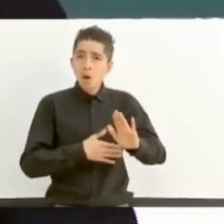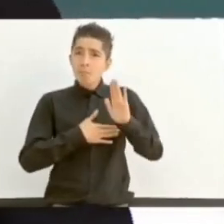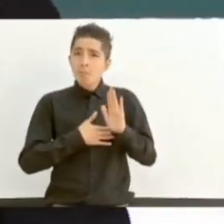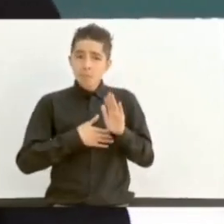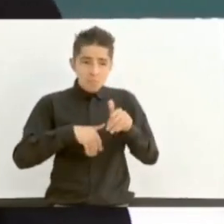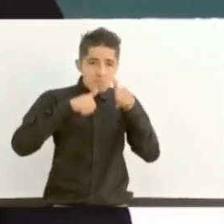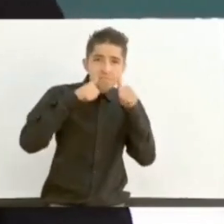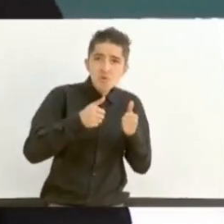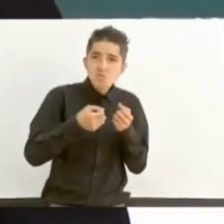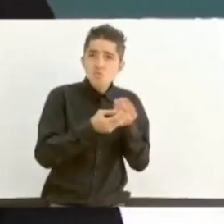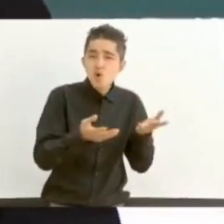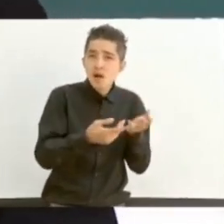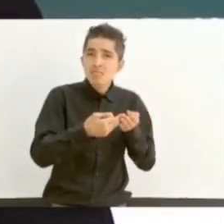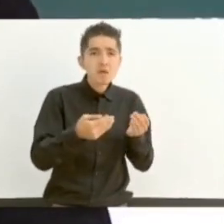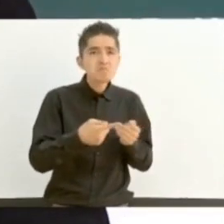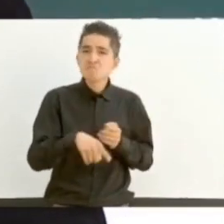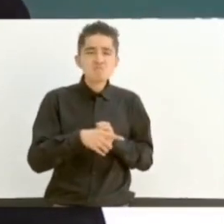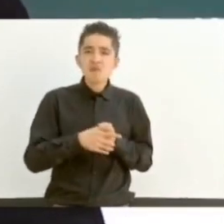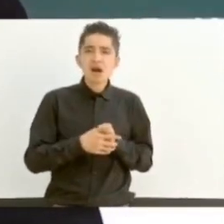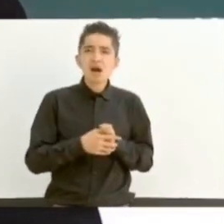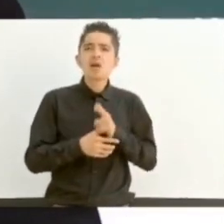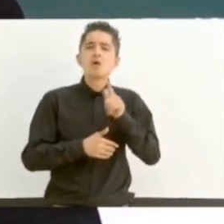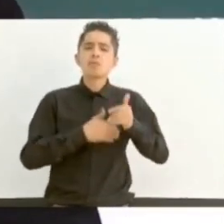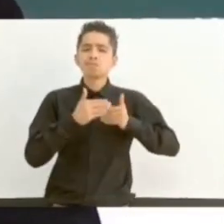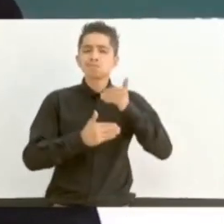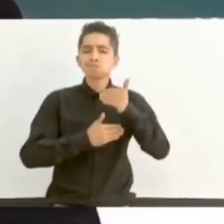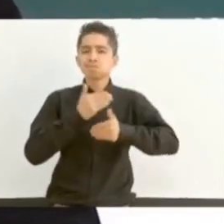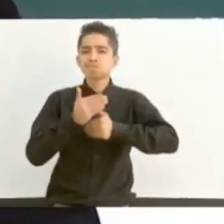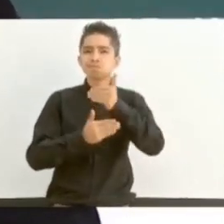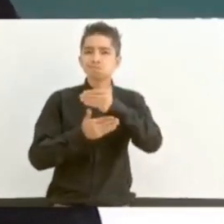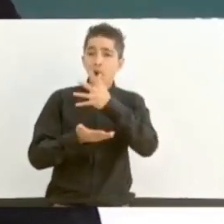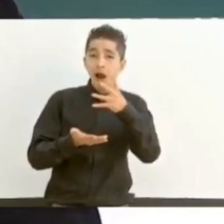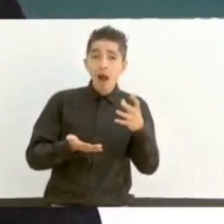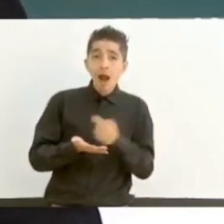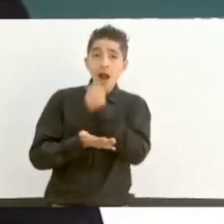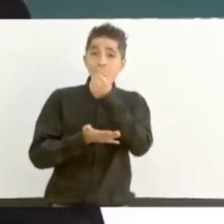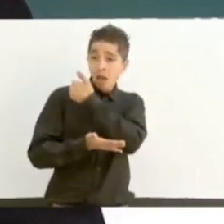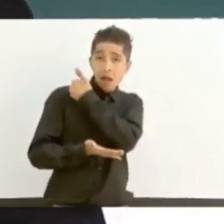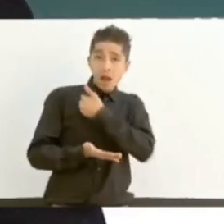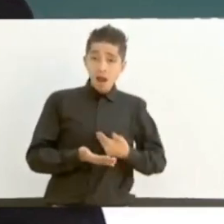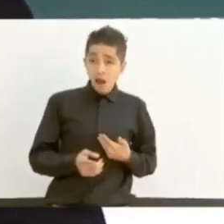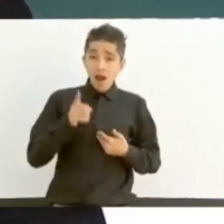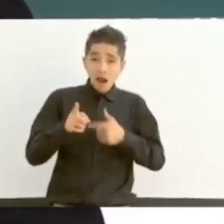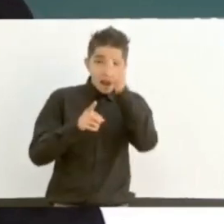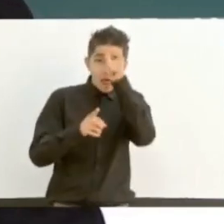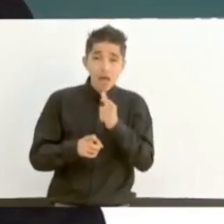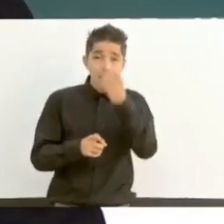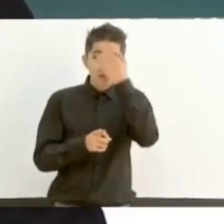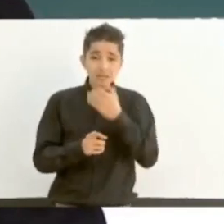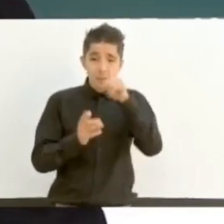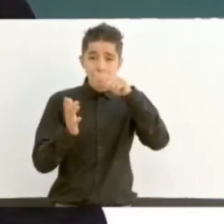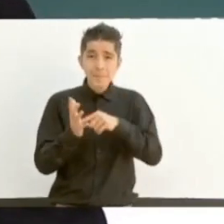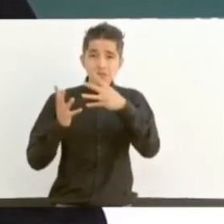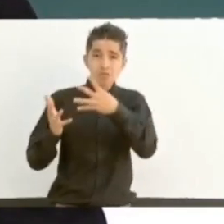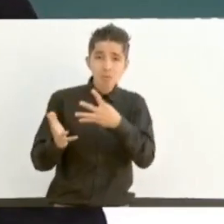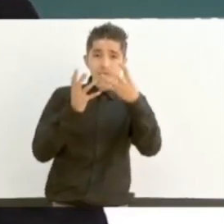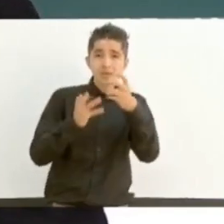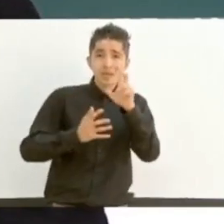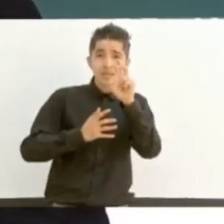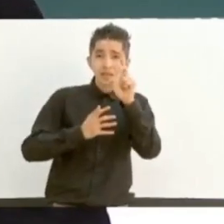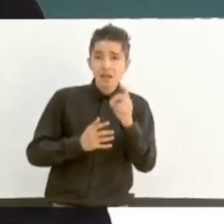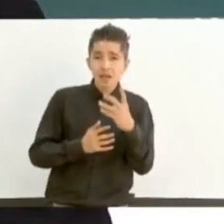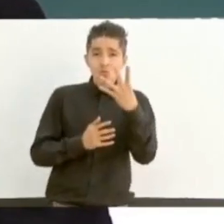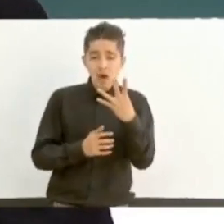compromiso. Es hasta que llega el general Cárdenas a la presidencia de